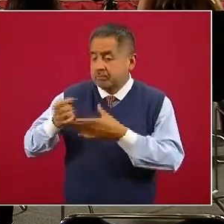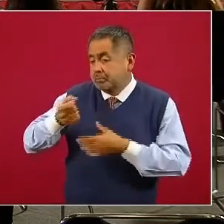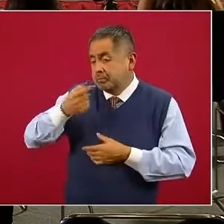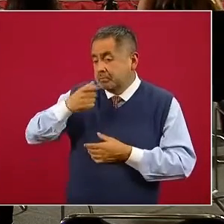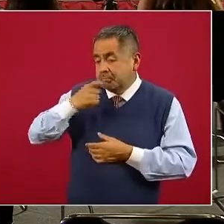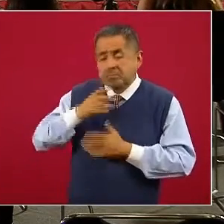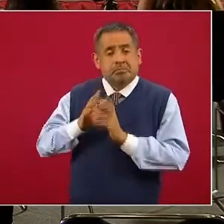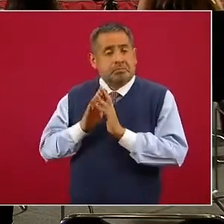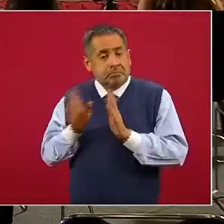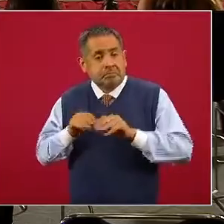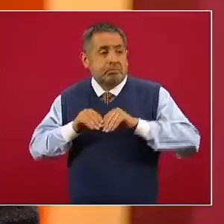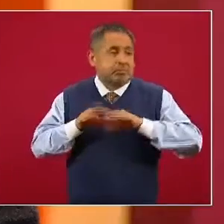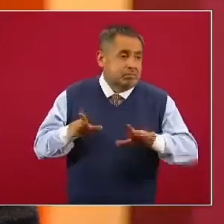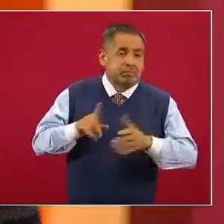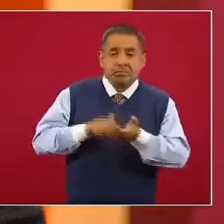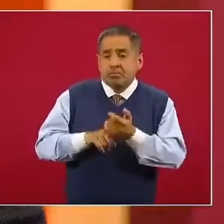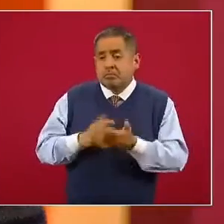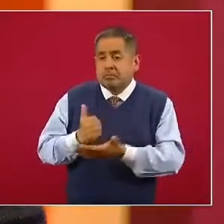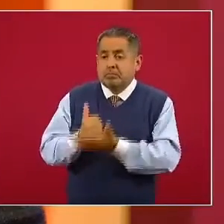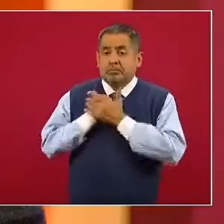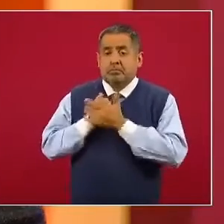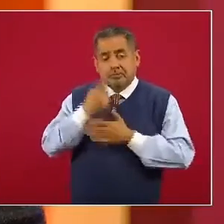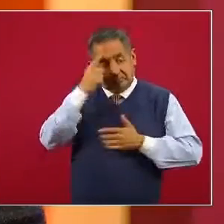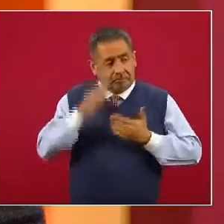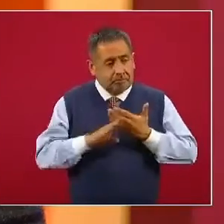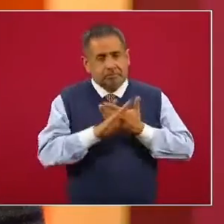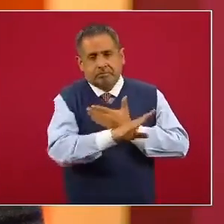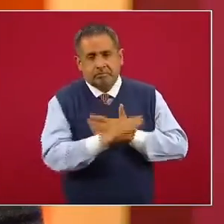un producto que puede ayudar a prevenir.